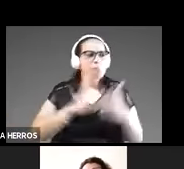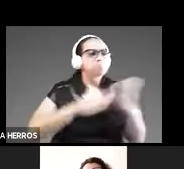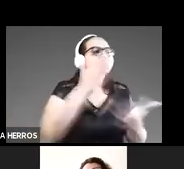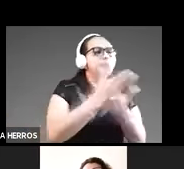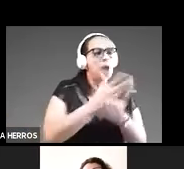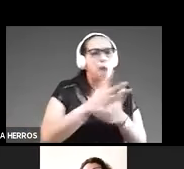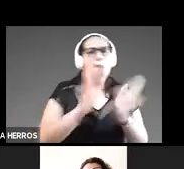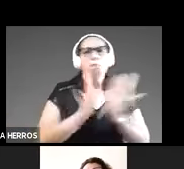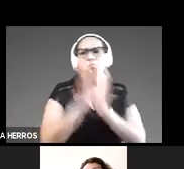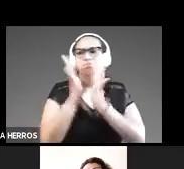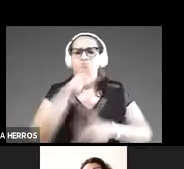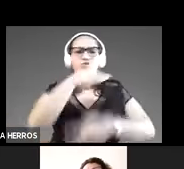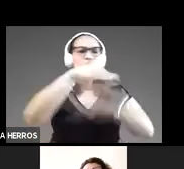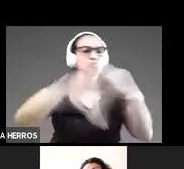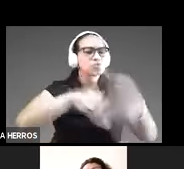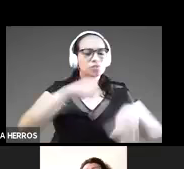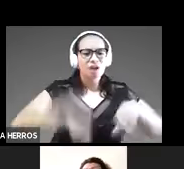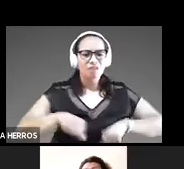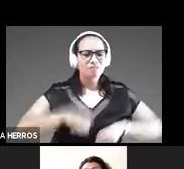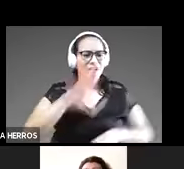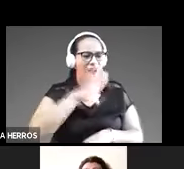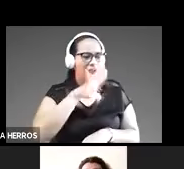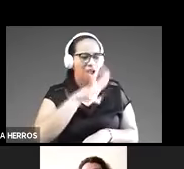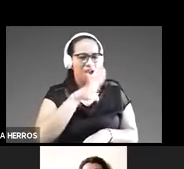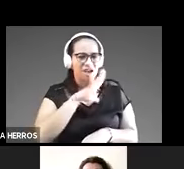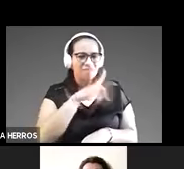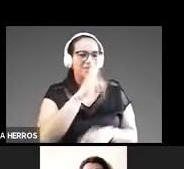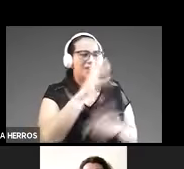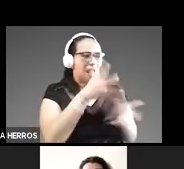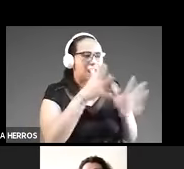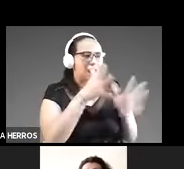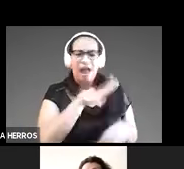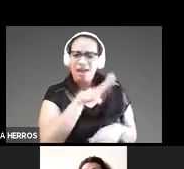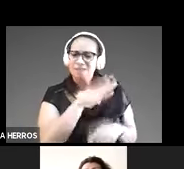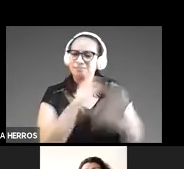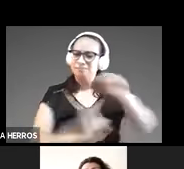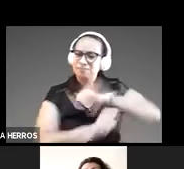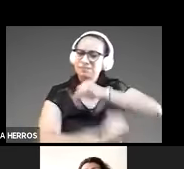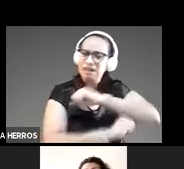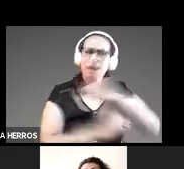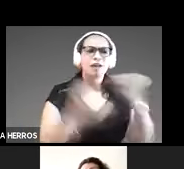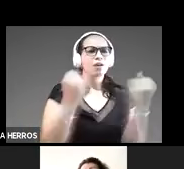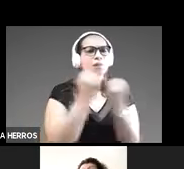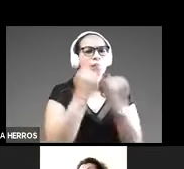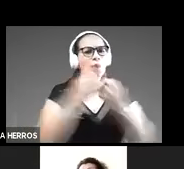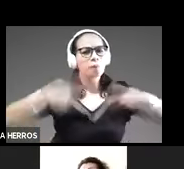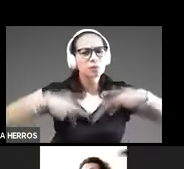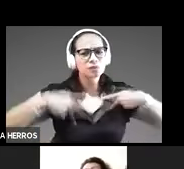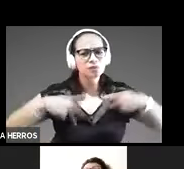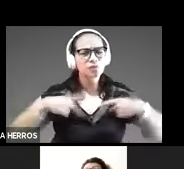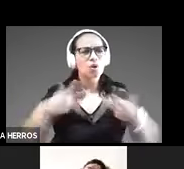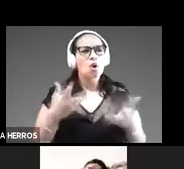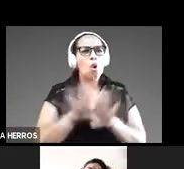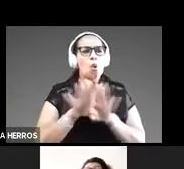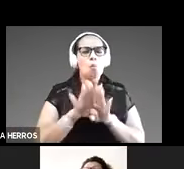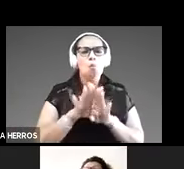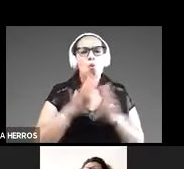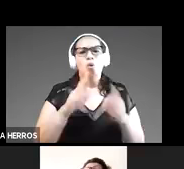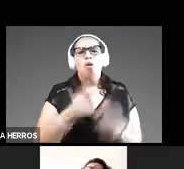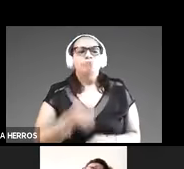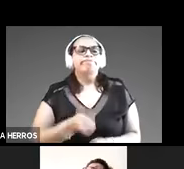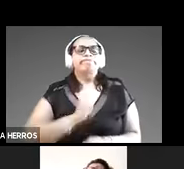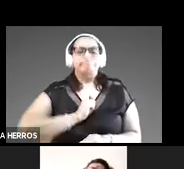las actividades que se llevan a cabo en los pilares, y también en la gente que decidió convertirse en tallerista, en promotor